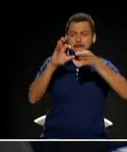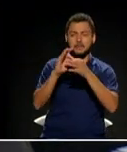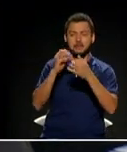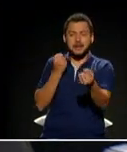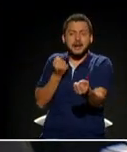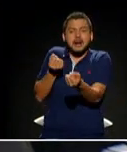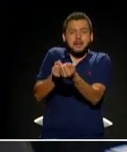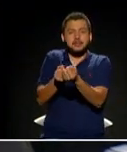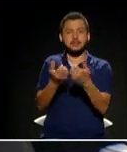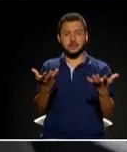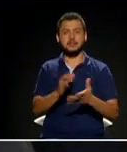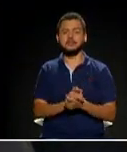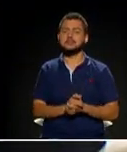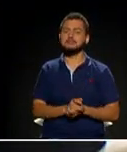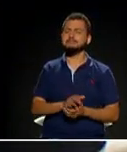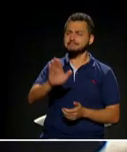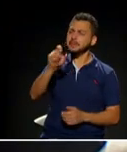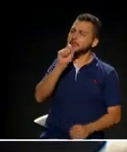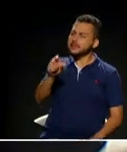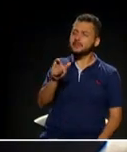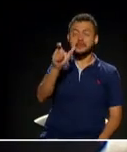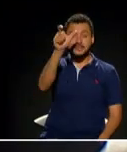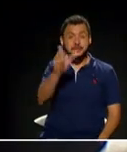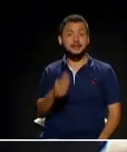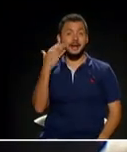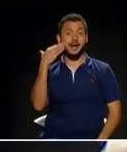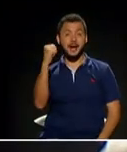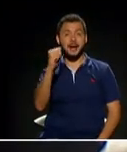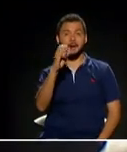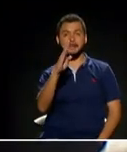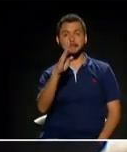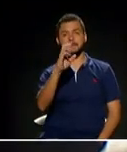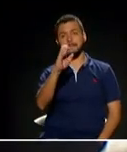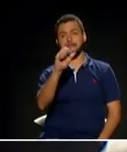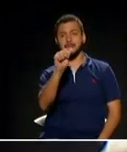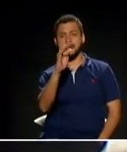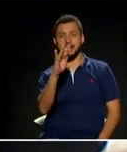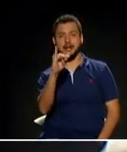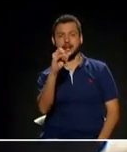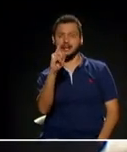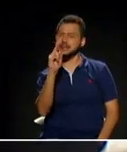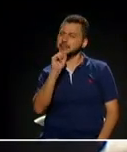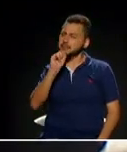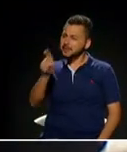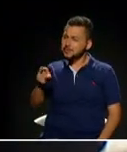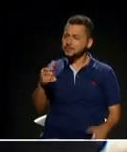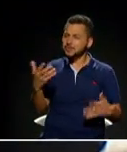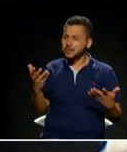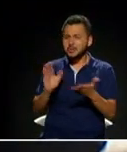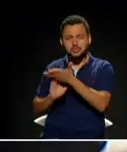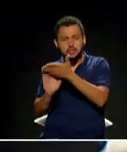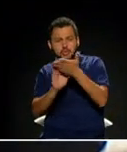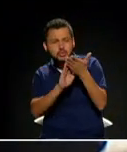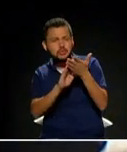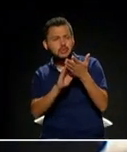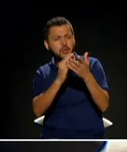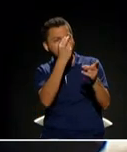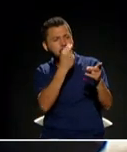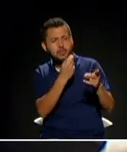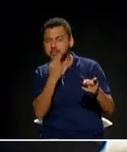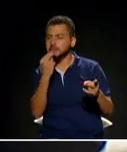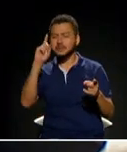qué vas a hacer beatriz para lograr comprometer más al gobierno nacional en ayudar en sacar adelante